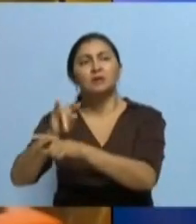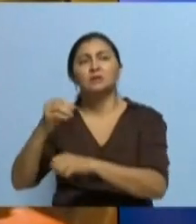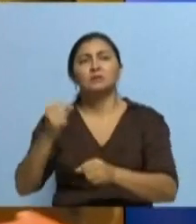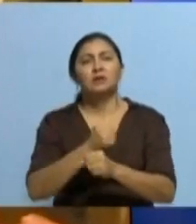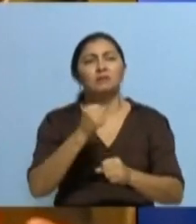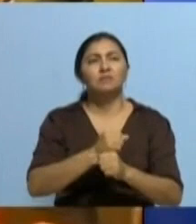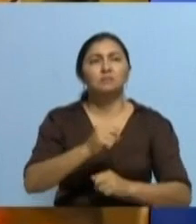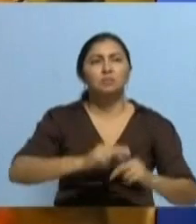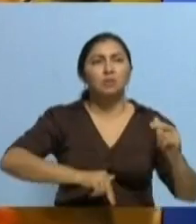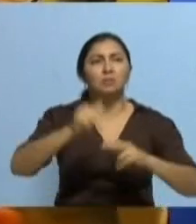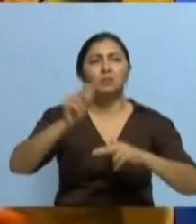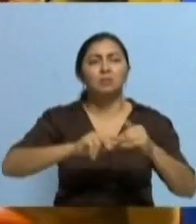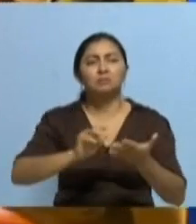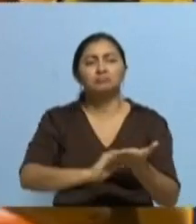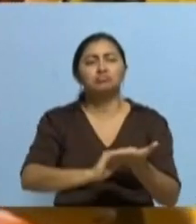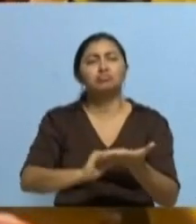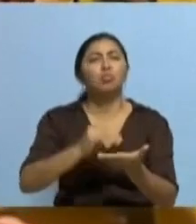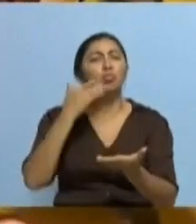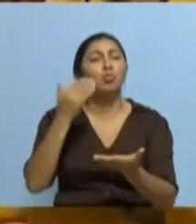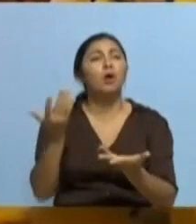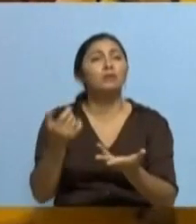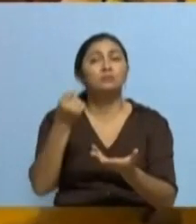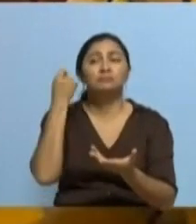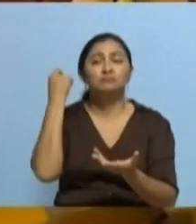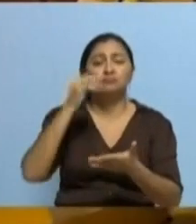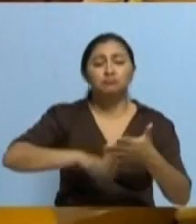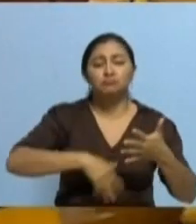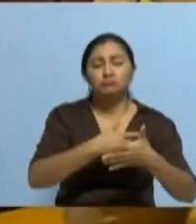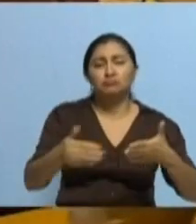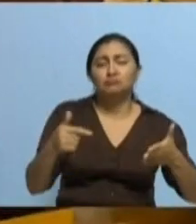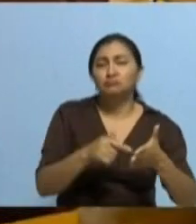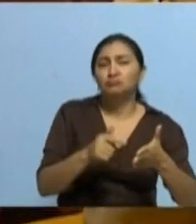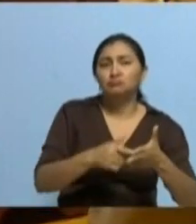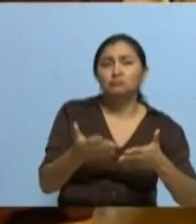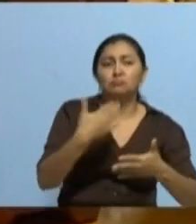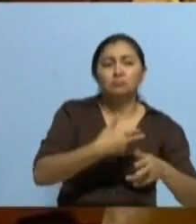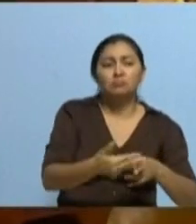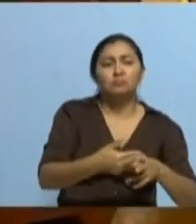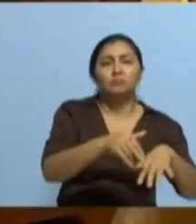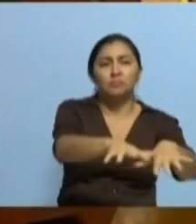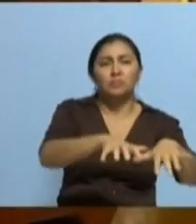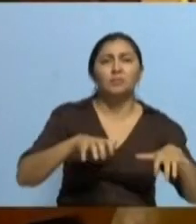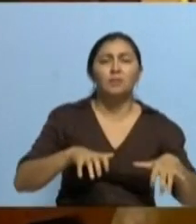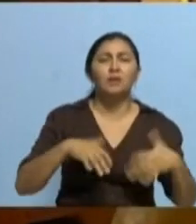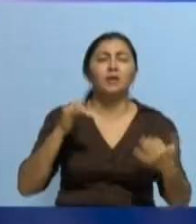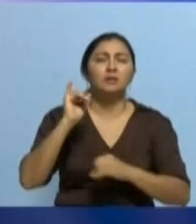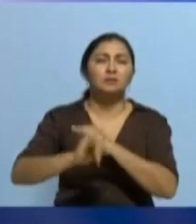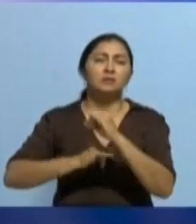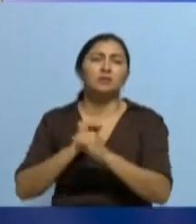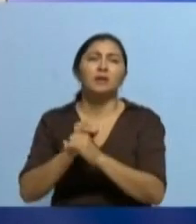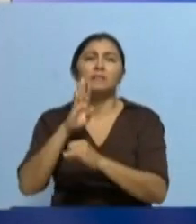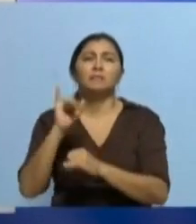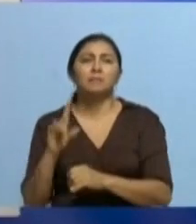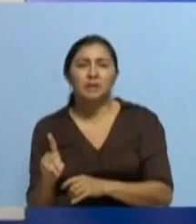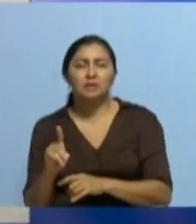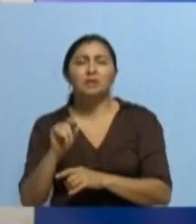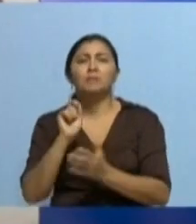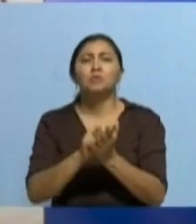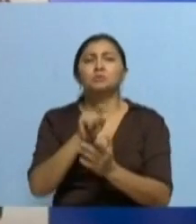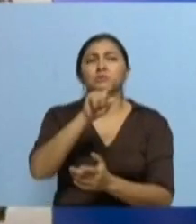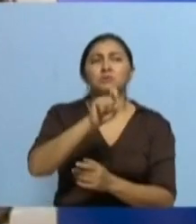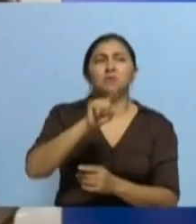de la terminal aérea que deberían estar listas según el cronograma establecido para la Asamblea Interamericana de Desarrollo Económico versión 61